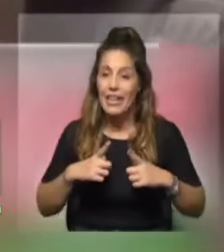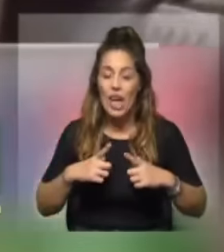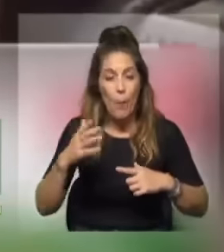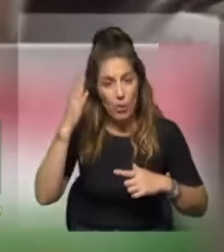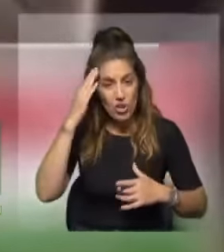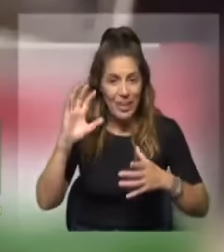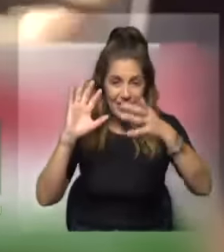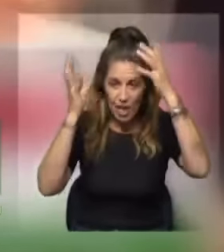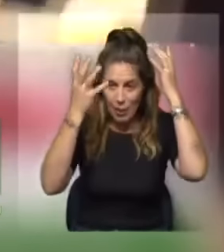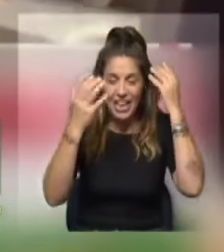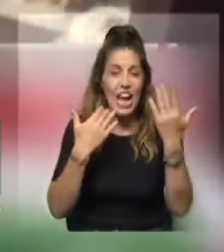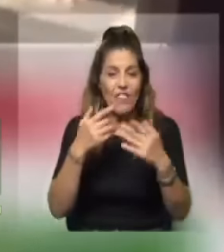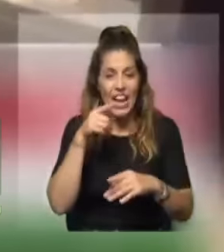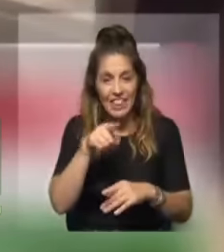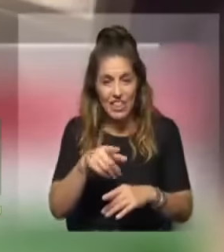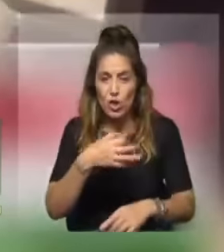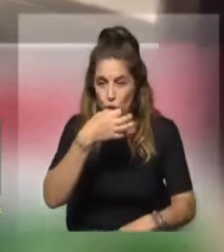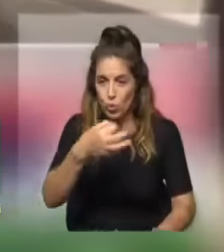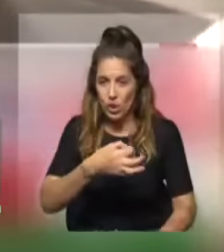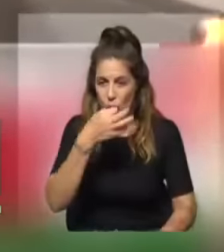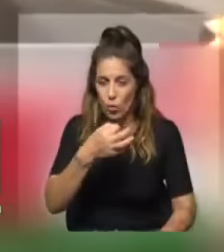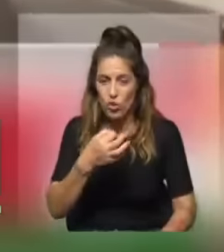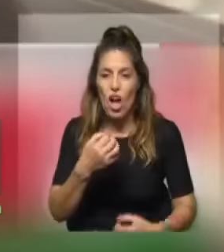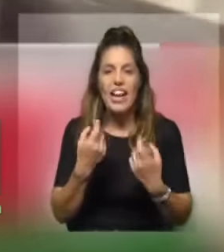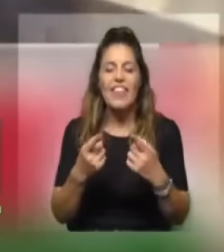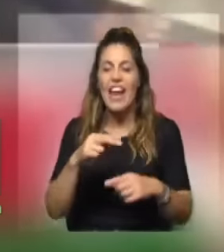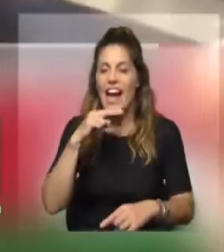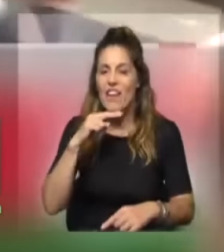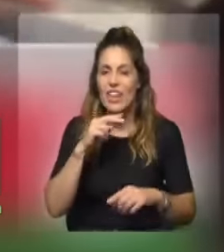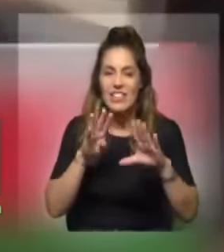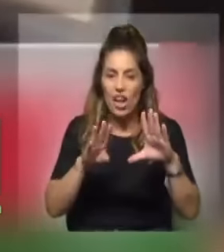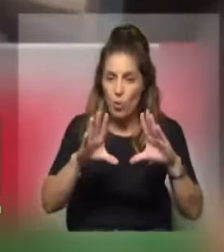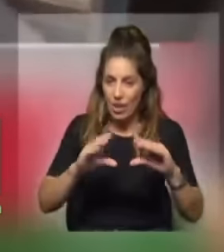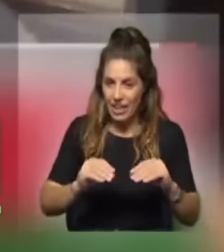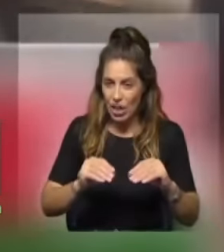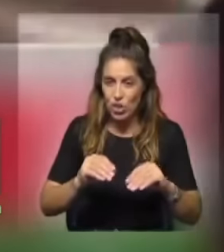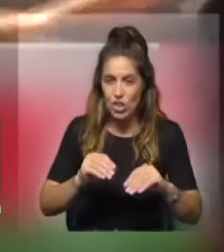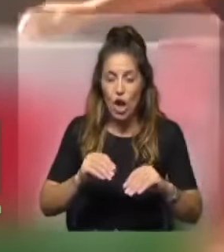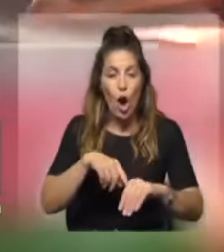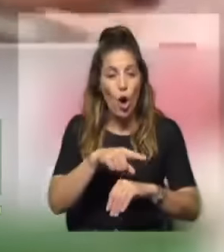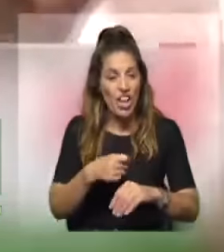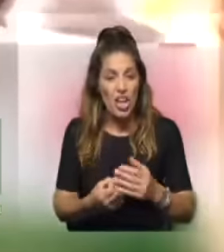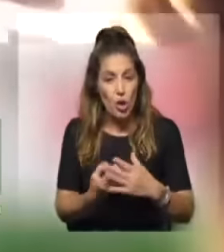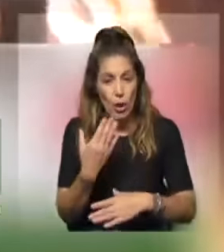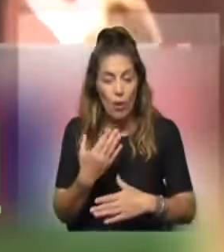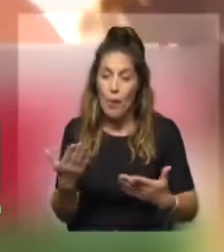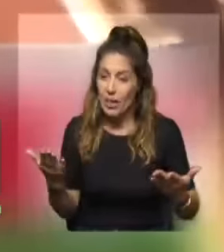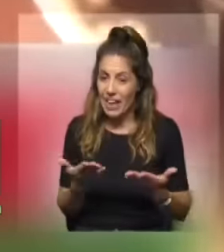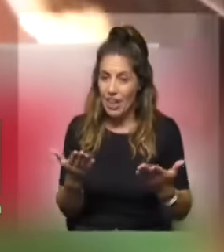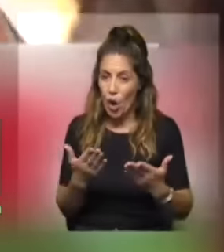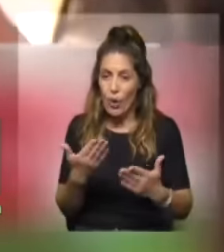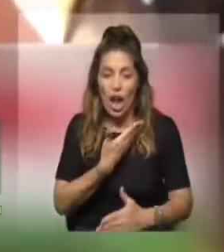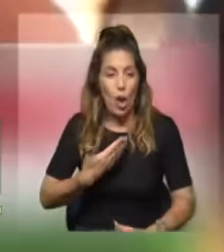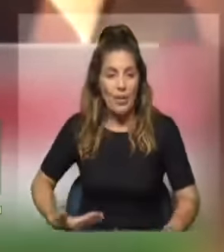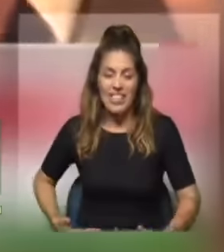mi ley se referirá a ellos en su discurso que ofrecerá este viernes a las 9 de la noche horario novedoso ya que hasta ahora los presidentes